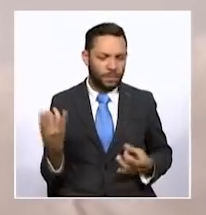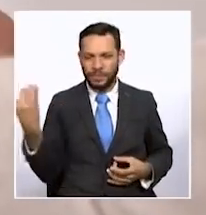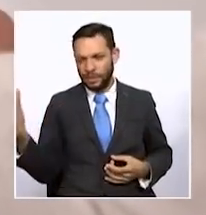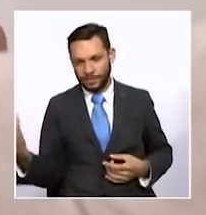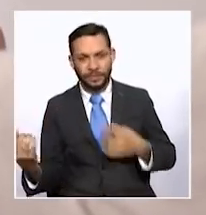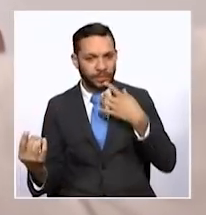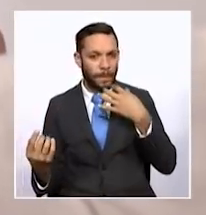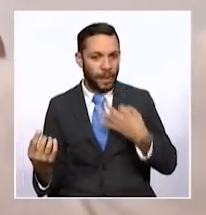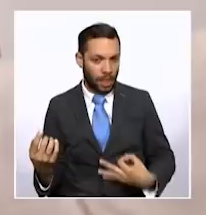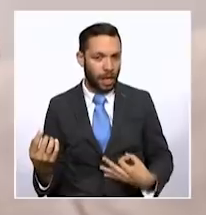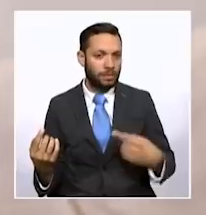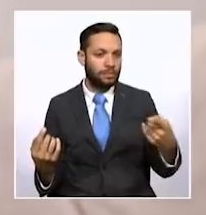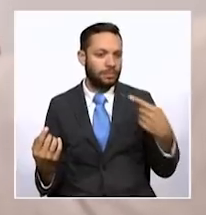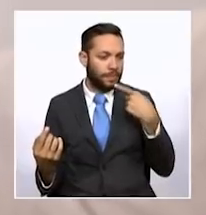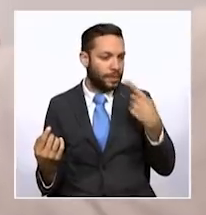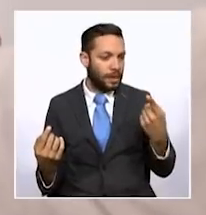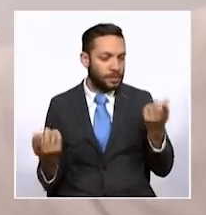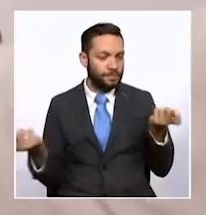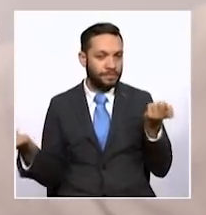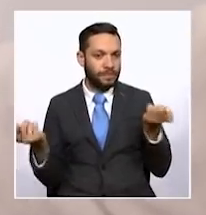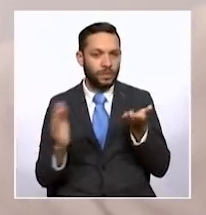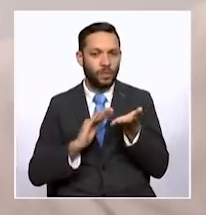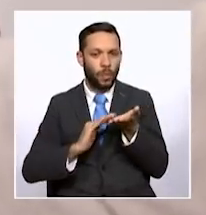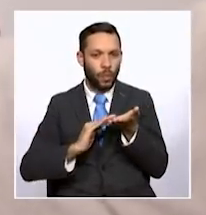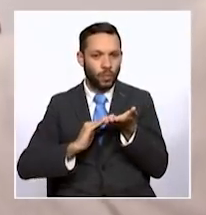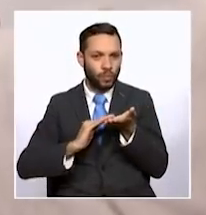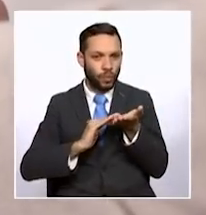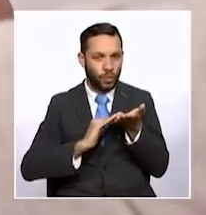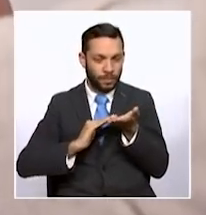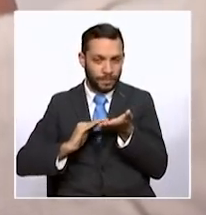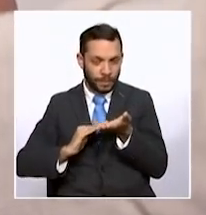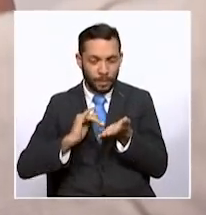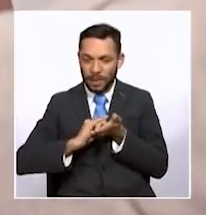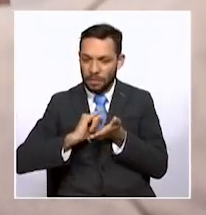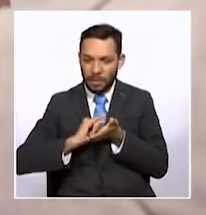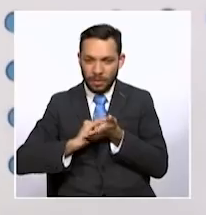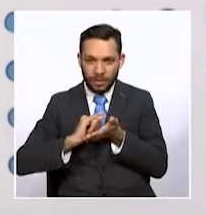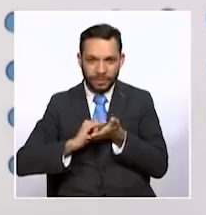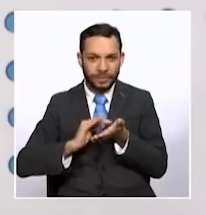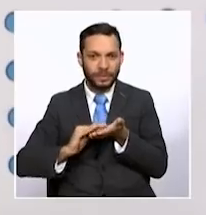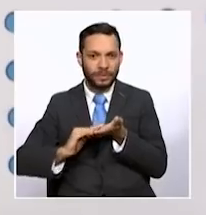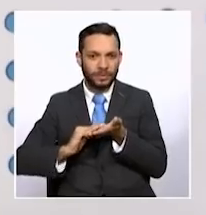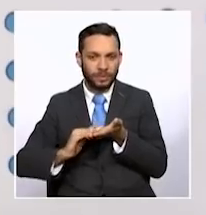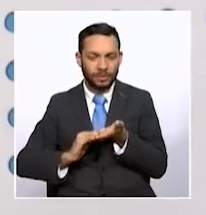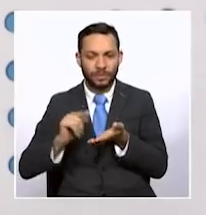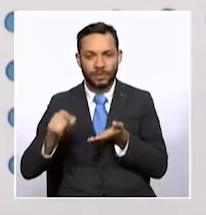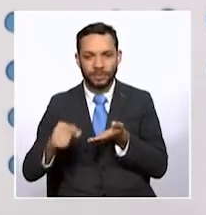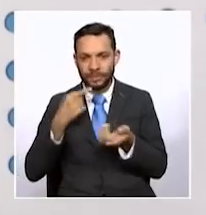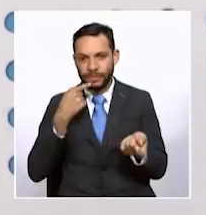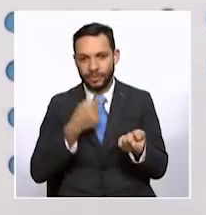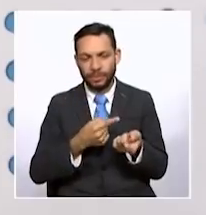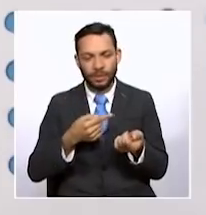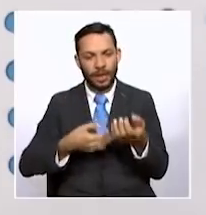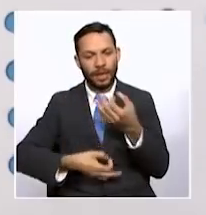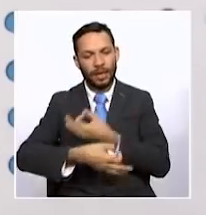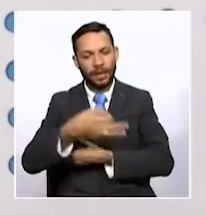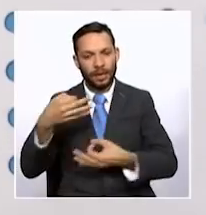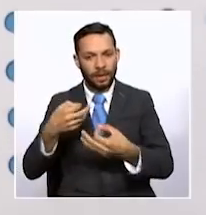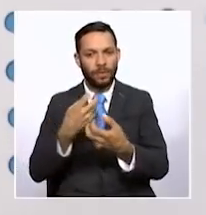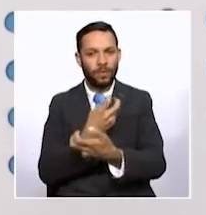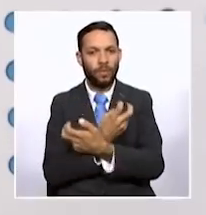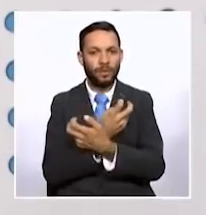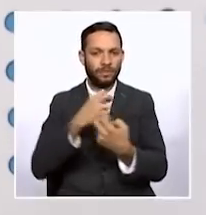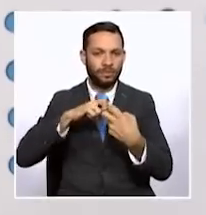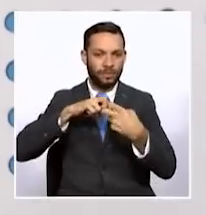muy cierto. La única solución, desafortunadamente en este momento para eso, cuando ya hay una artrosis instaurada, es hacerle un reemplazo articular, o